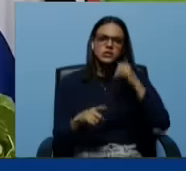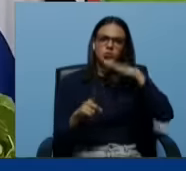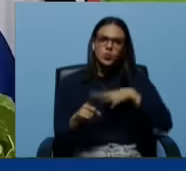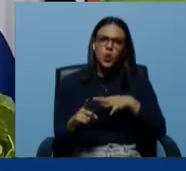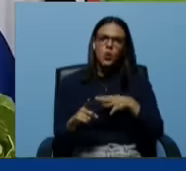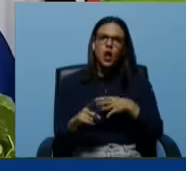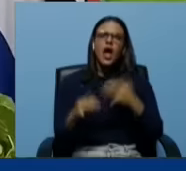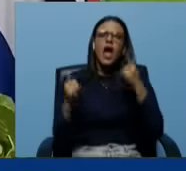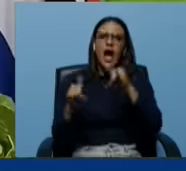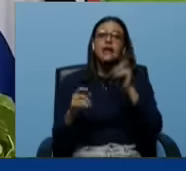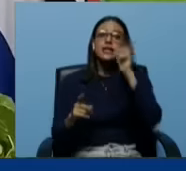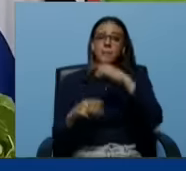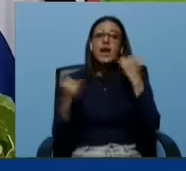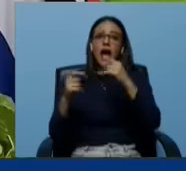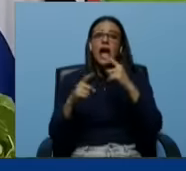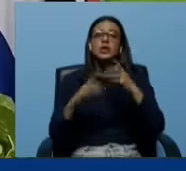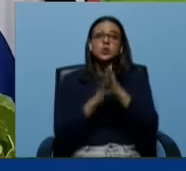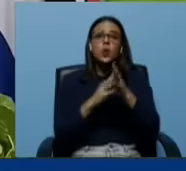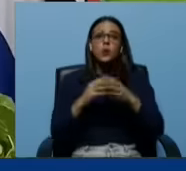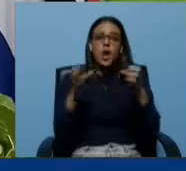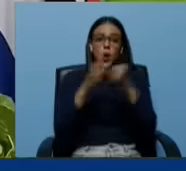habían guerrillas aquí en Venezuela.